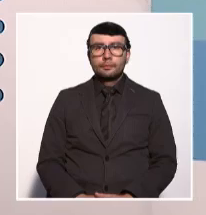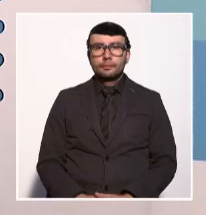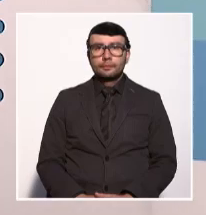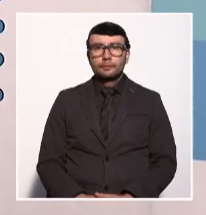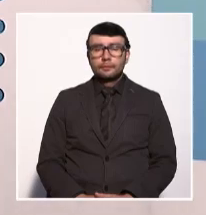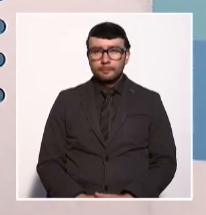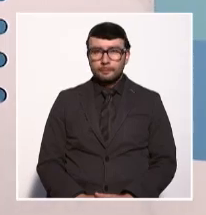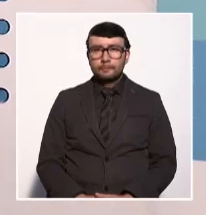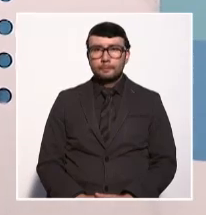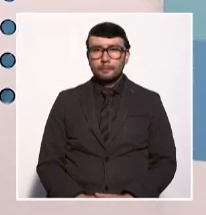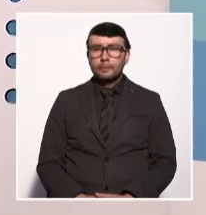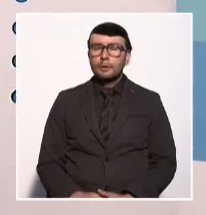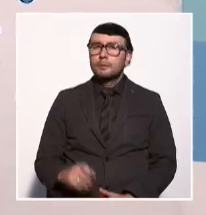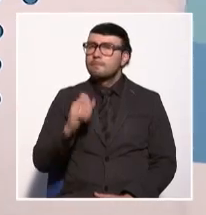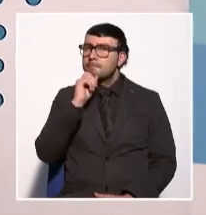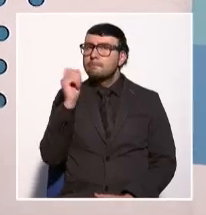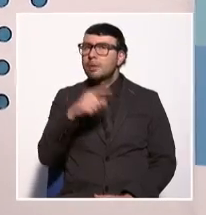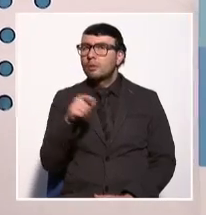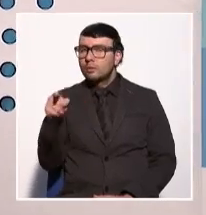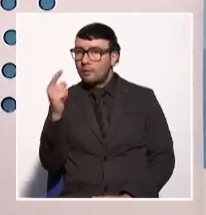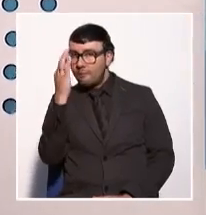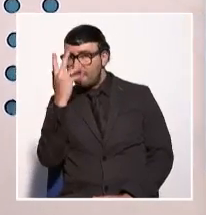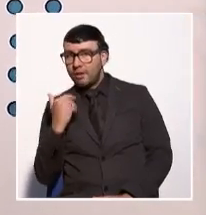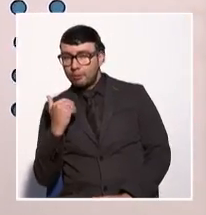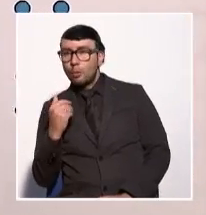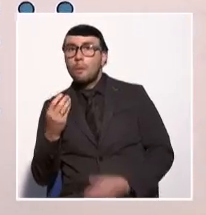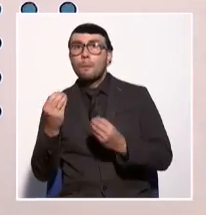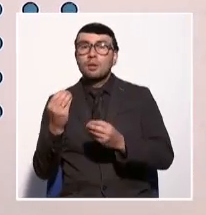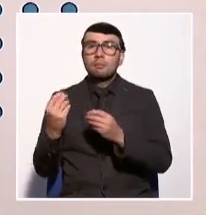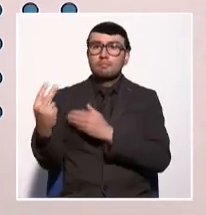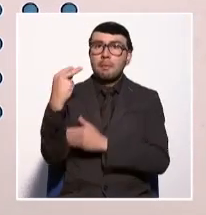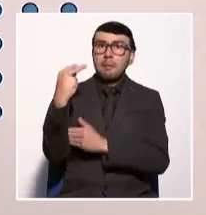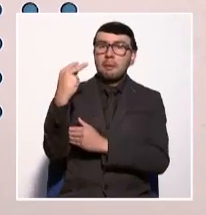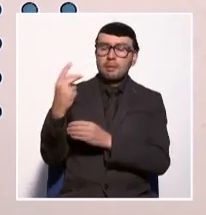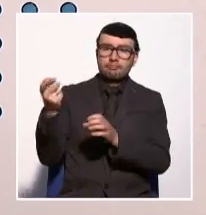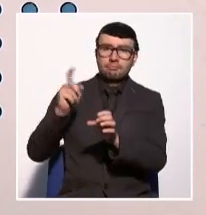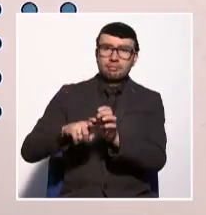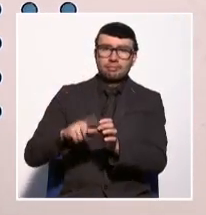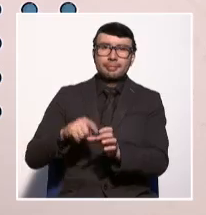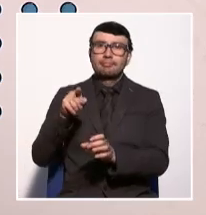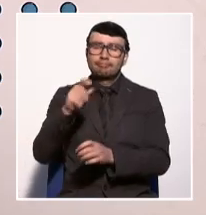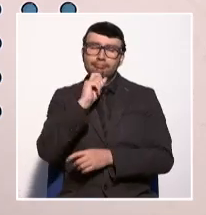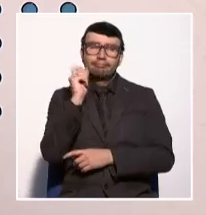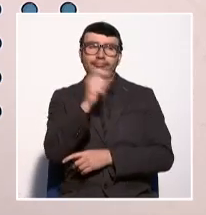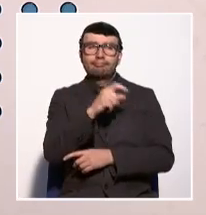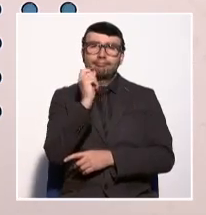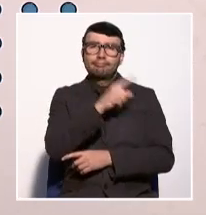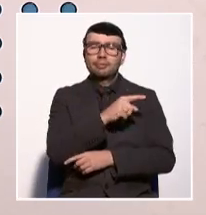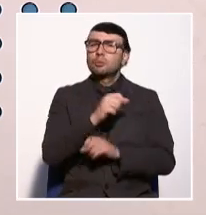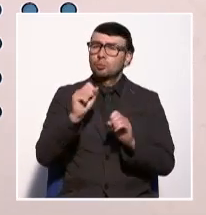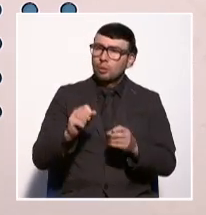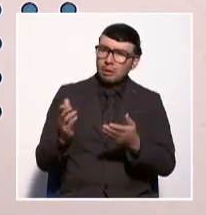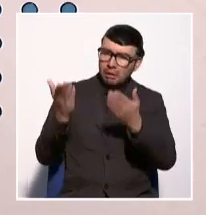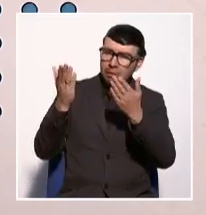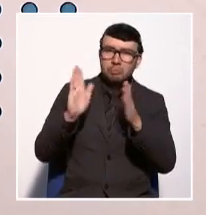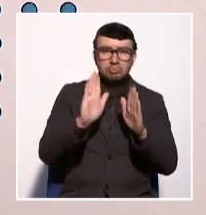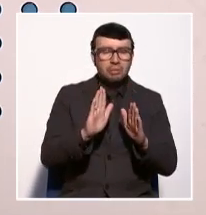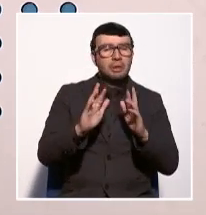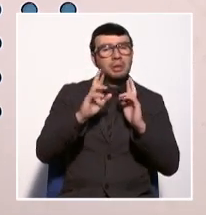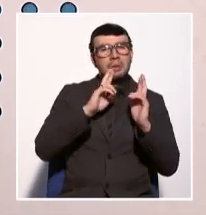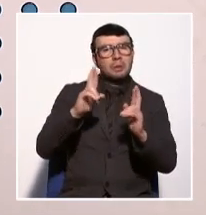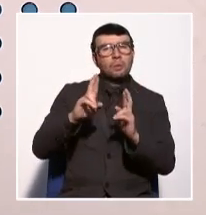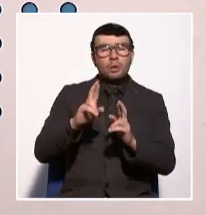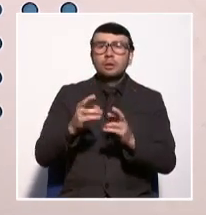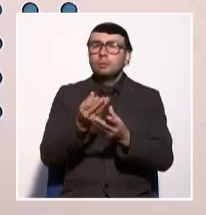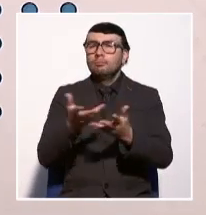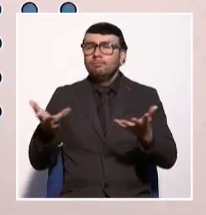bueno preguntas por facebook lite porque se está sumando mucha gente el programa para poder darles cabida también a la mayor cantidad de